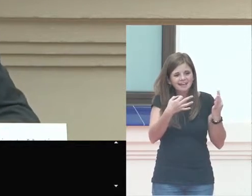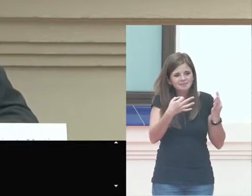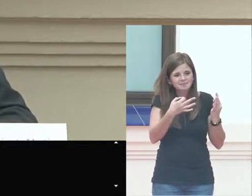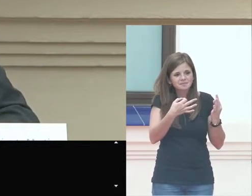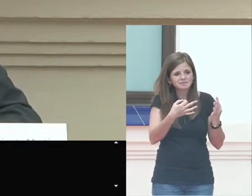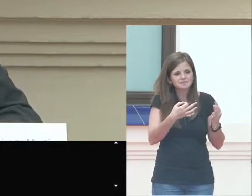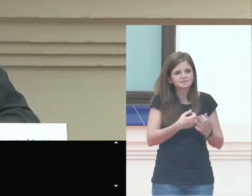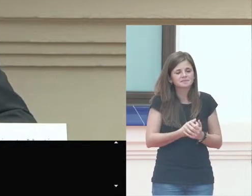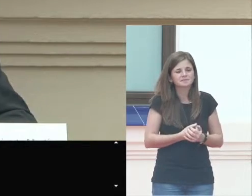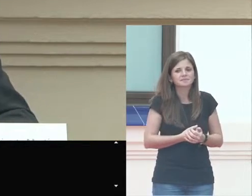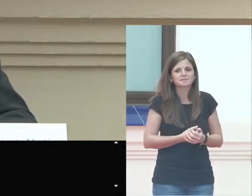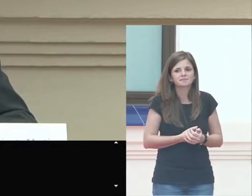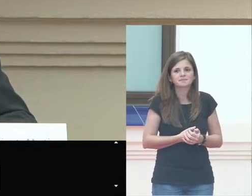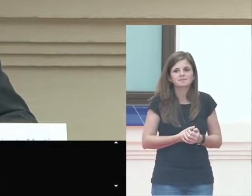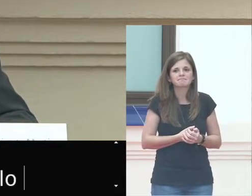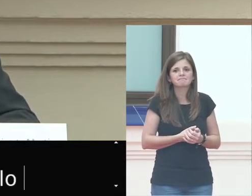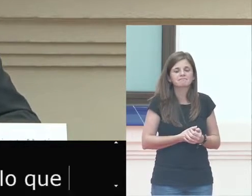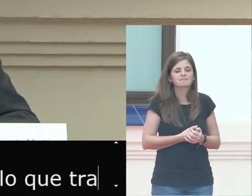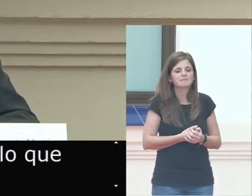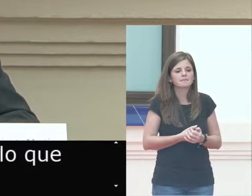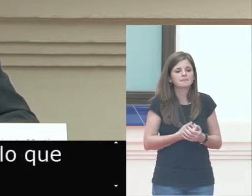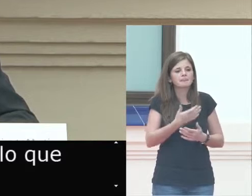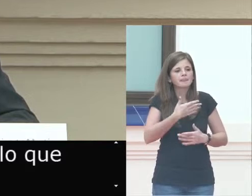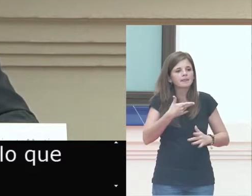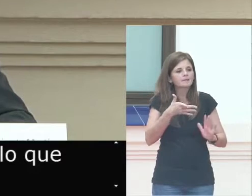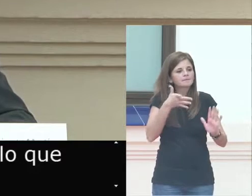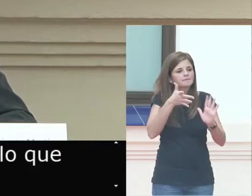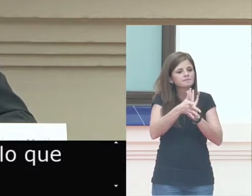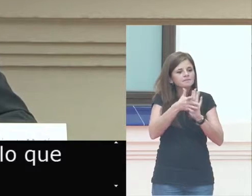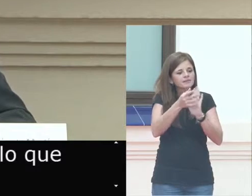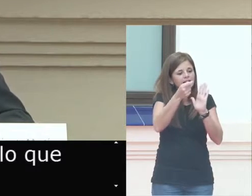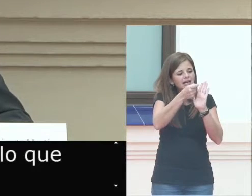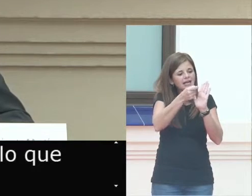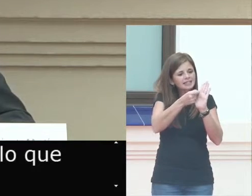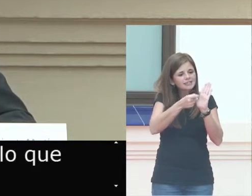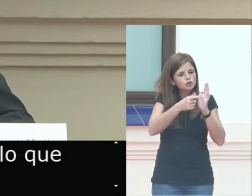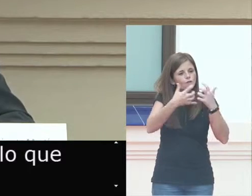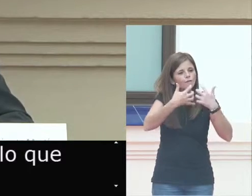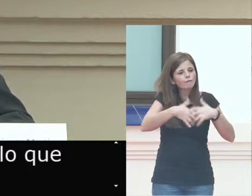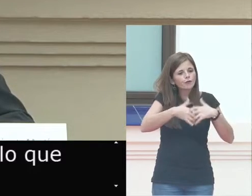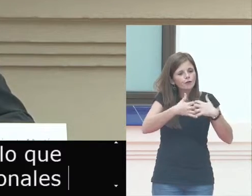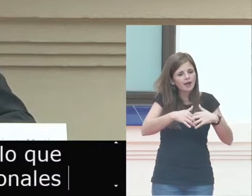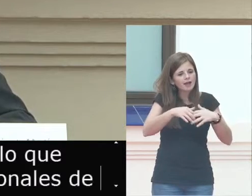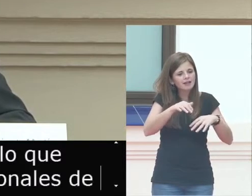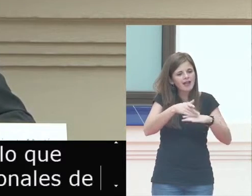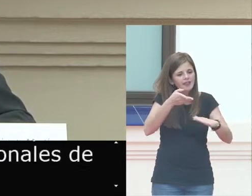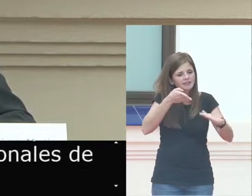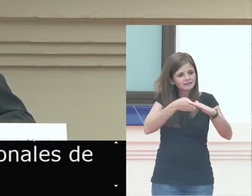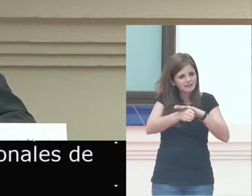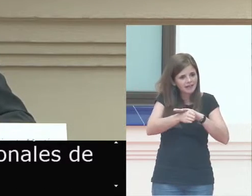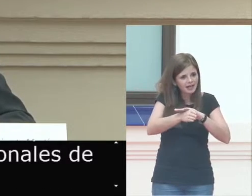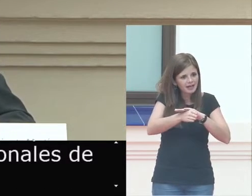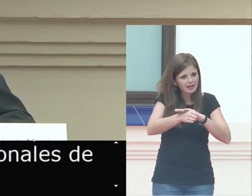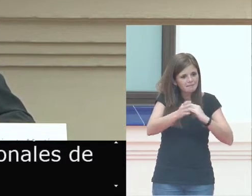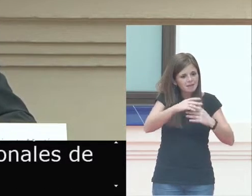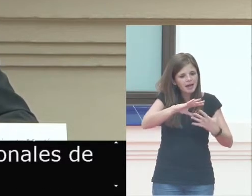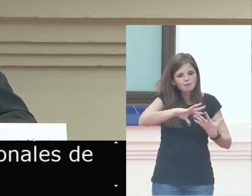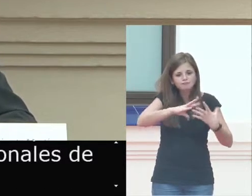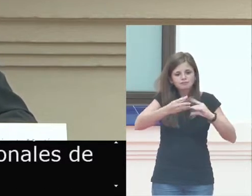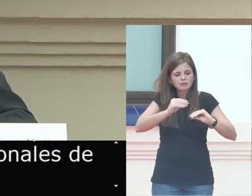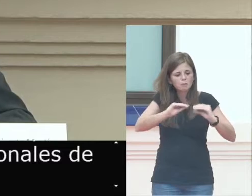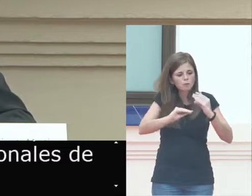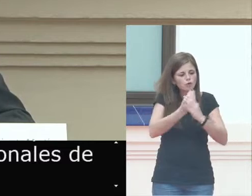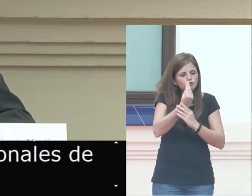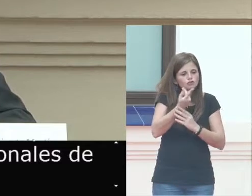trata es de definir los requisitos funcionales de accesibilidad aplicables a todos los productos y servicios